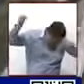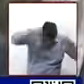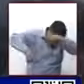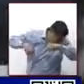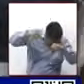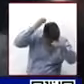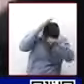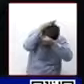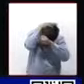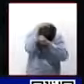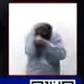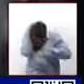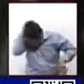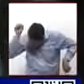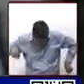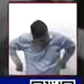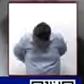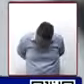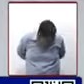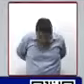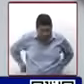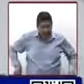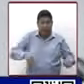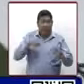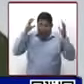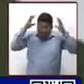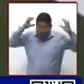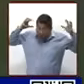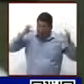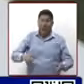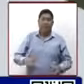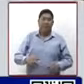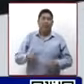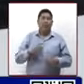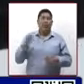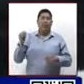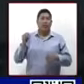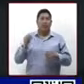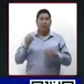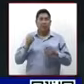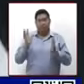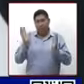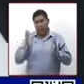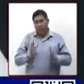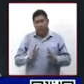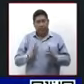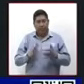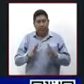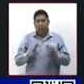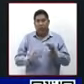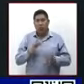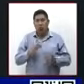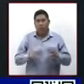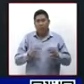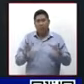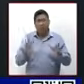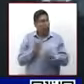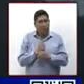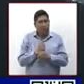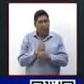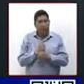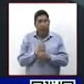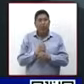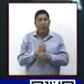que hasta entonces era acusado del delito. Posteriormente, tras el juicio abreviado, se convierte en autor del hecho.